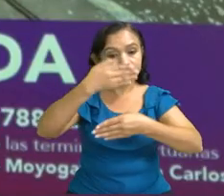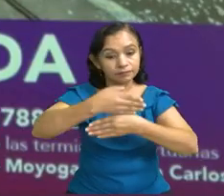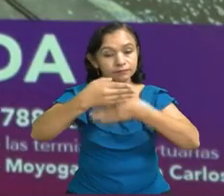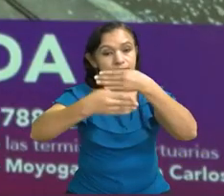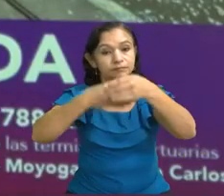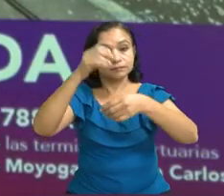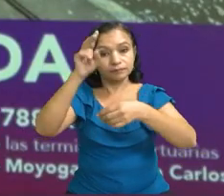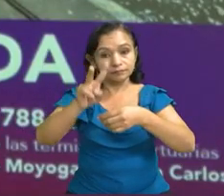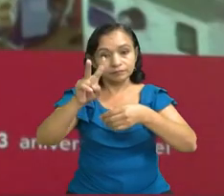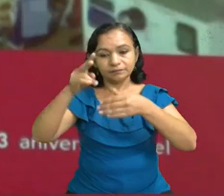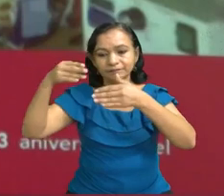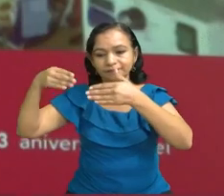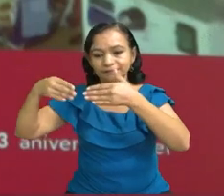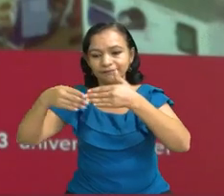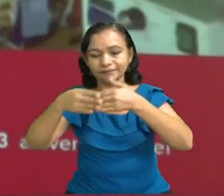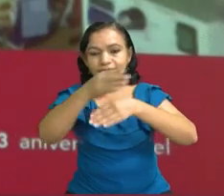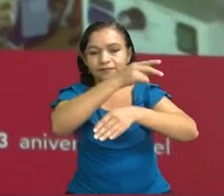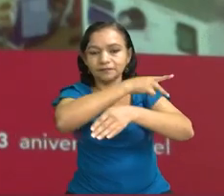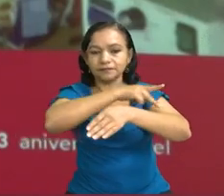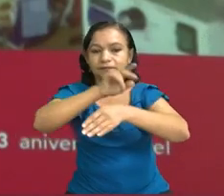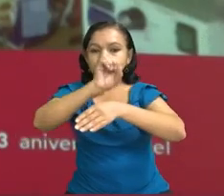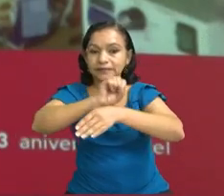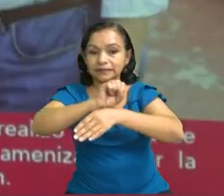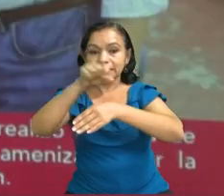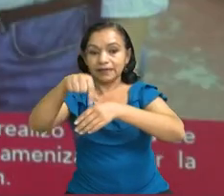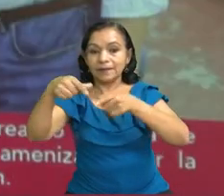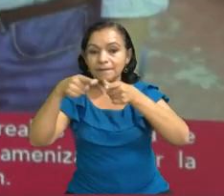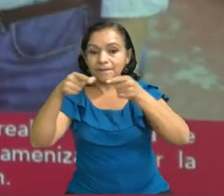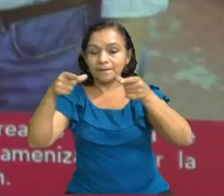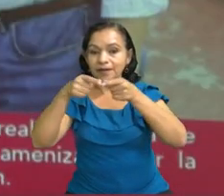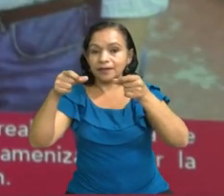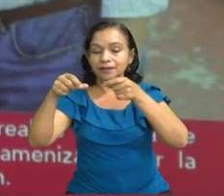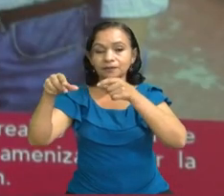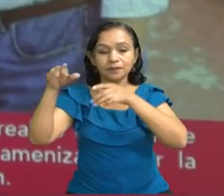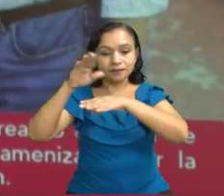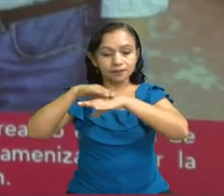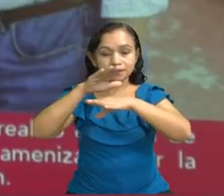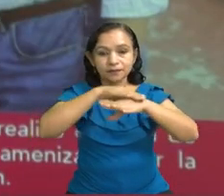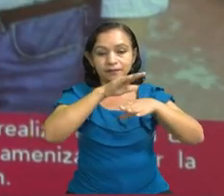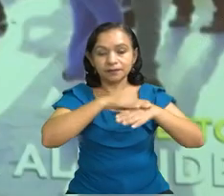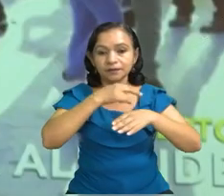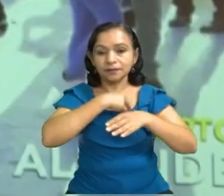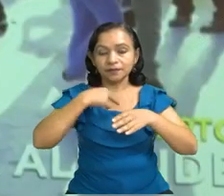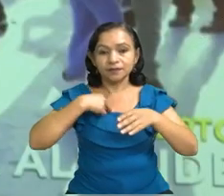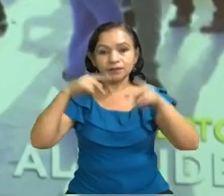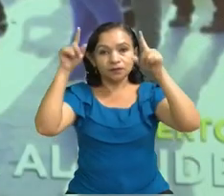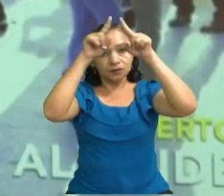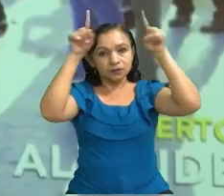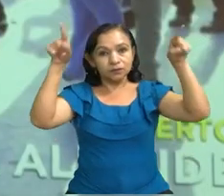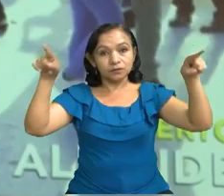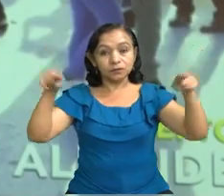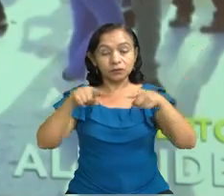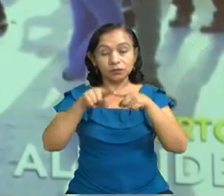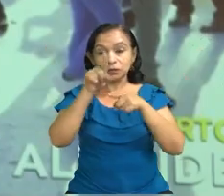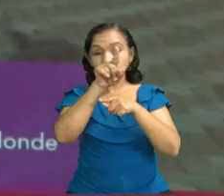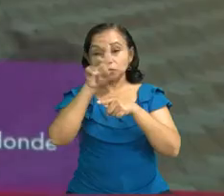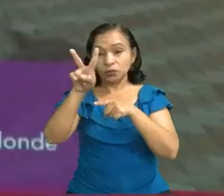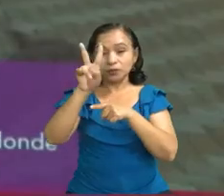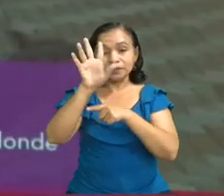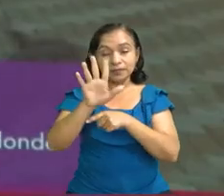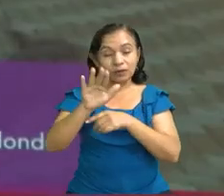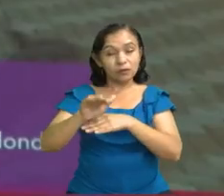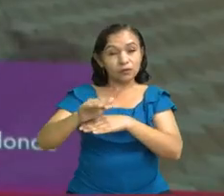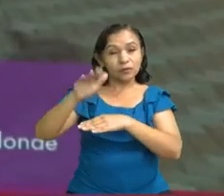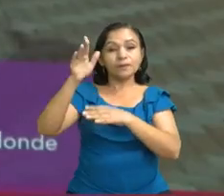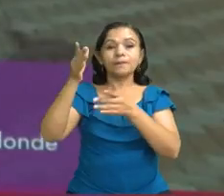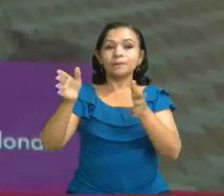segunda entrada del puerto Salvador Allende en Managua. Asimismo, anunció que colocarán una pantalla de 12 metros de largo y 5 de ancho